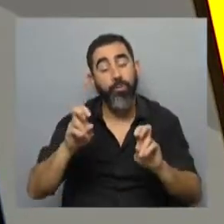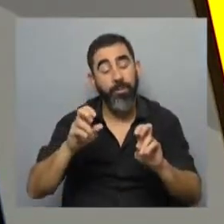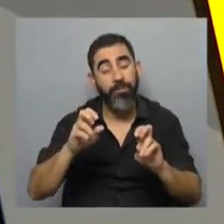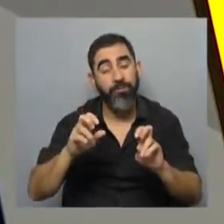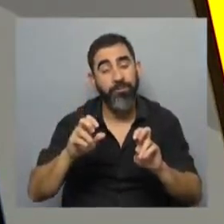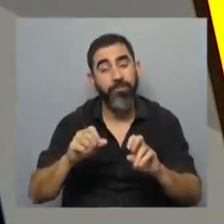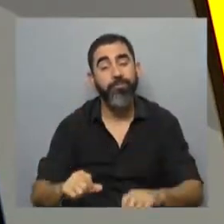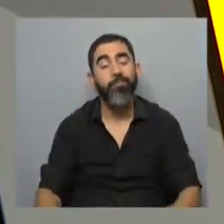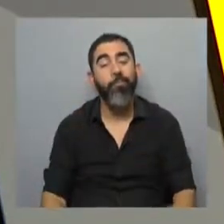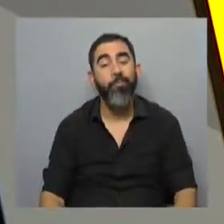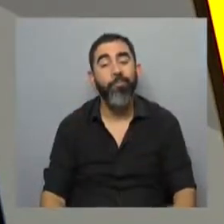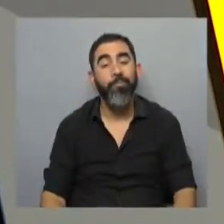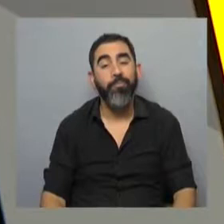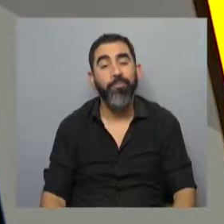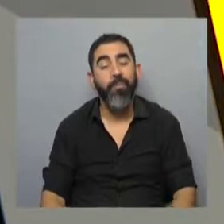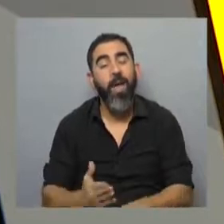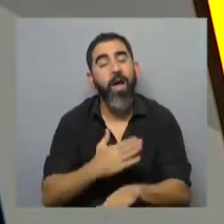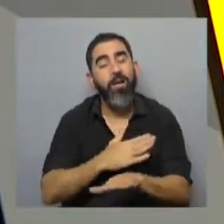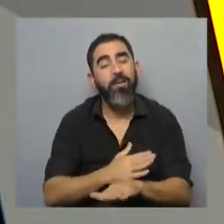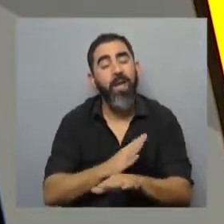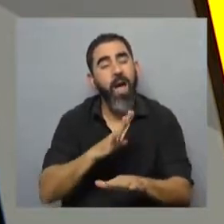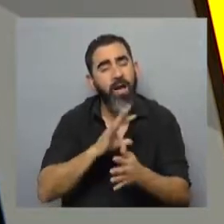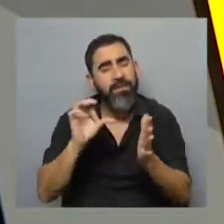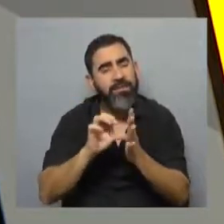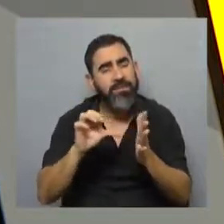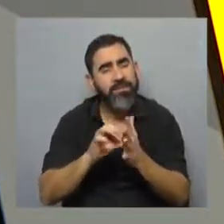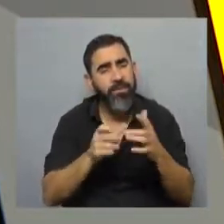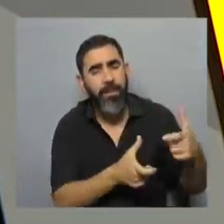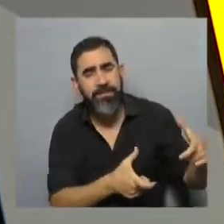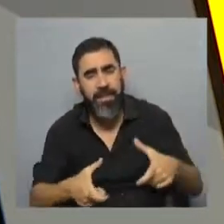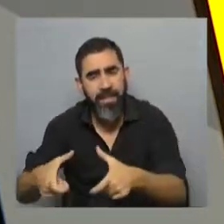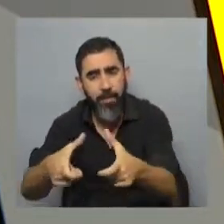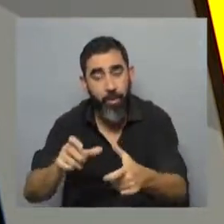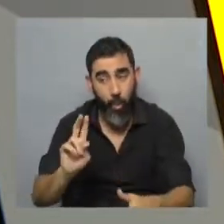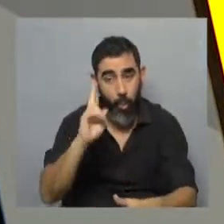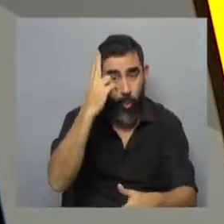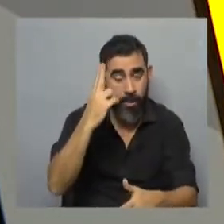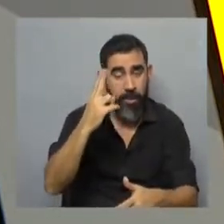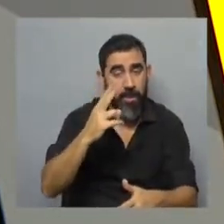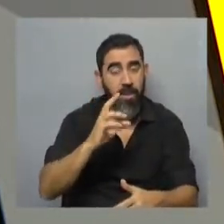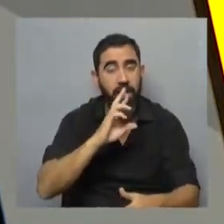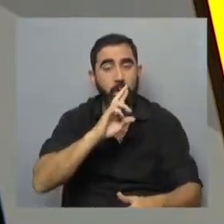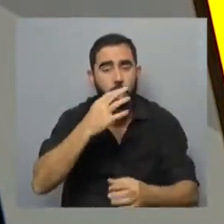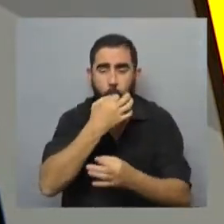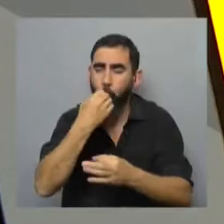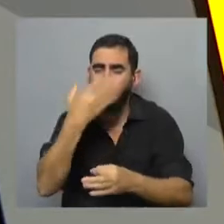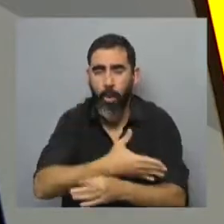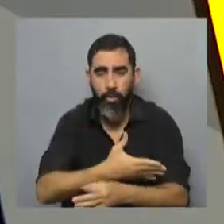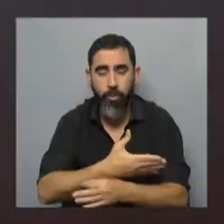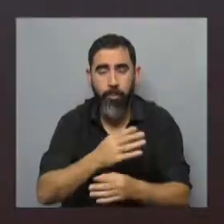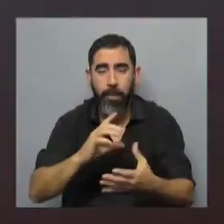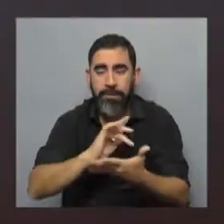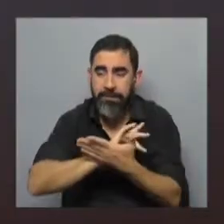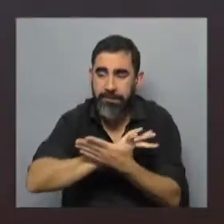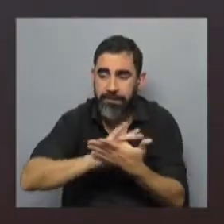todo esto y tal vez la más importante, ¿hay algún sistema de saneamiento hoy en uso en Uruguay que tenga resultados de éxito en la eliminación de